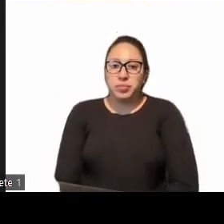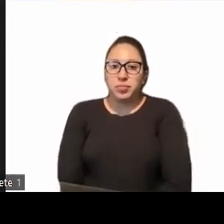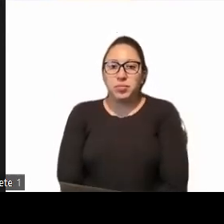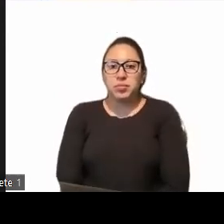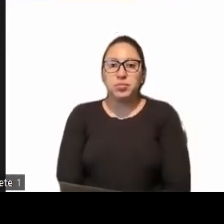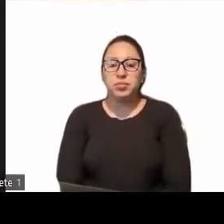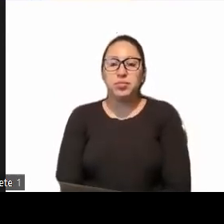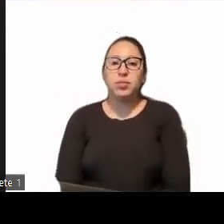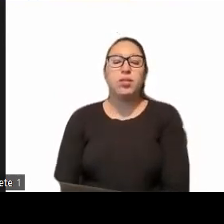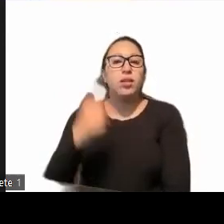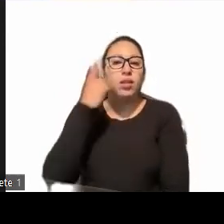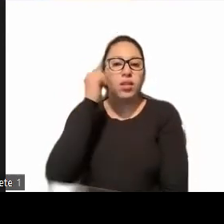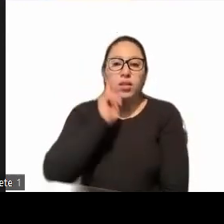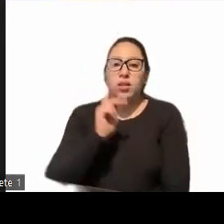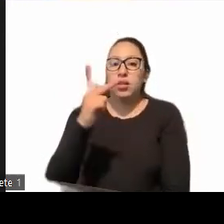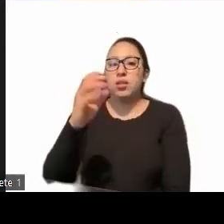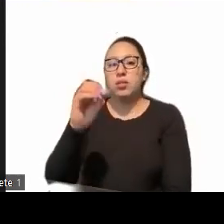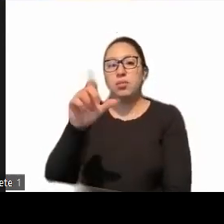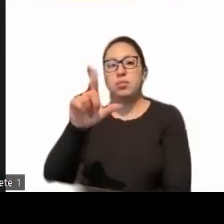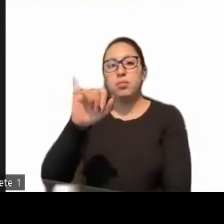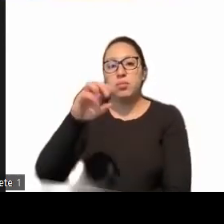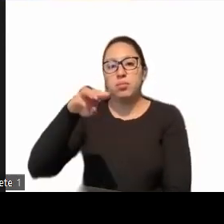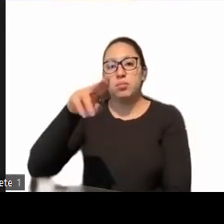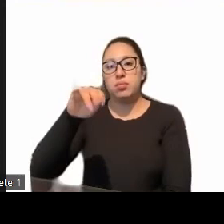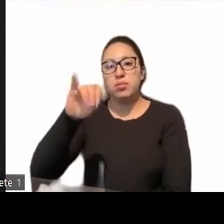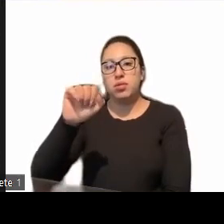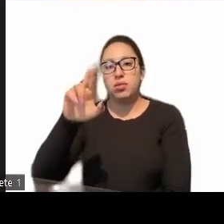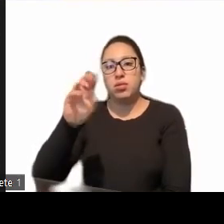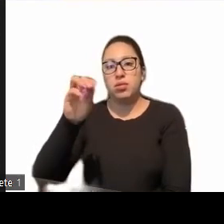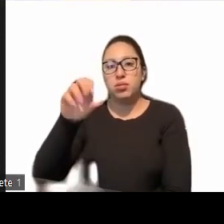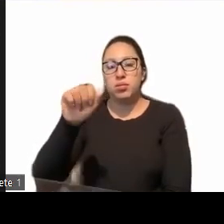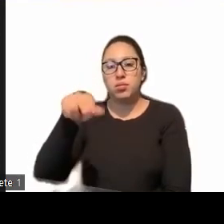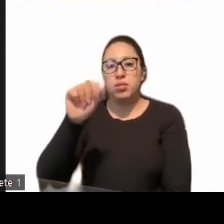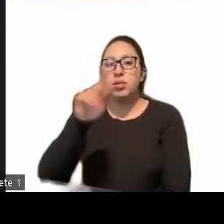Diputada Polimia Romana Sierra Bárcena. Polimnia Romana con el dictamen.